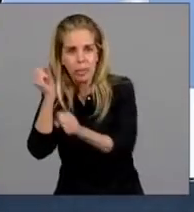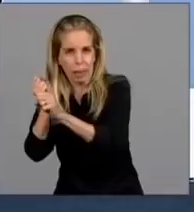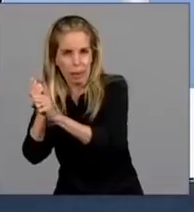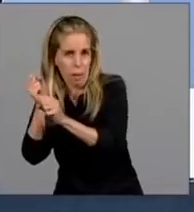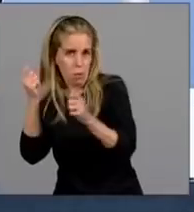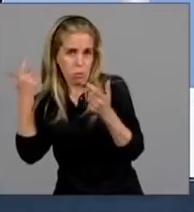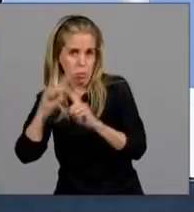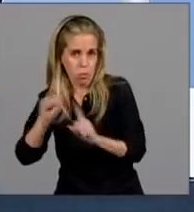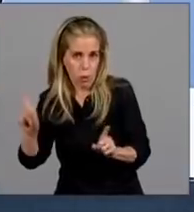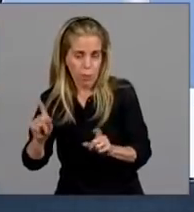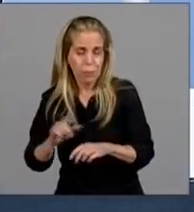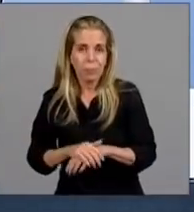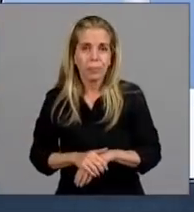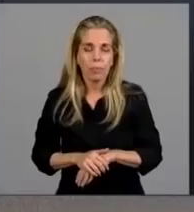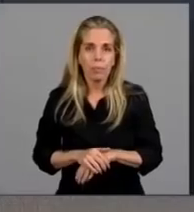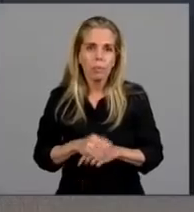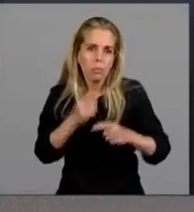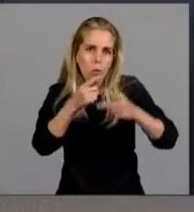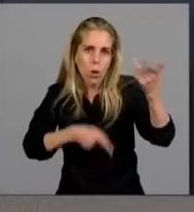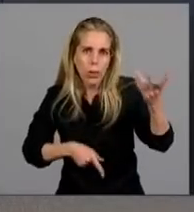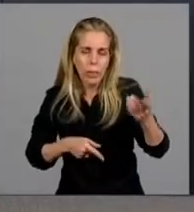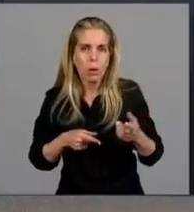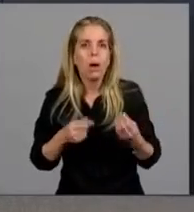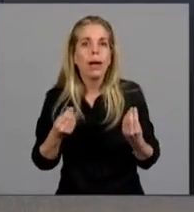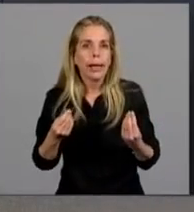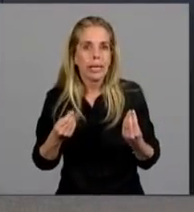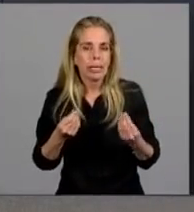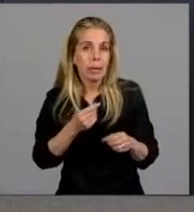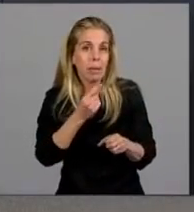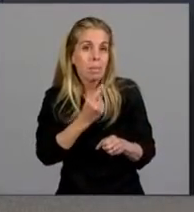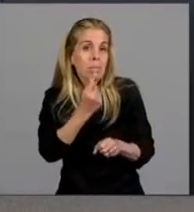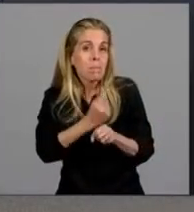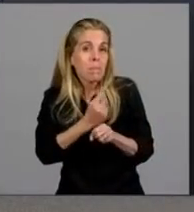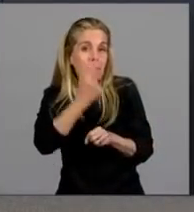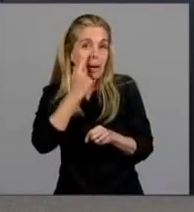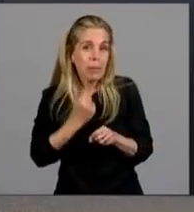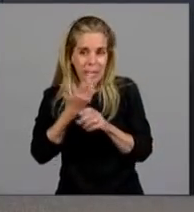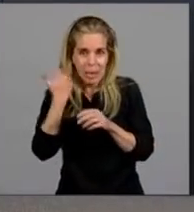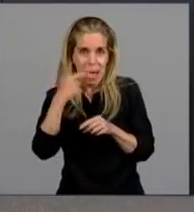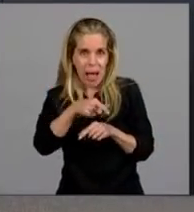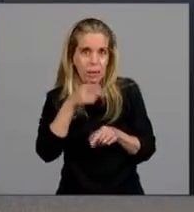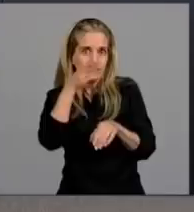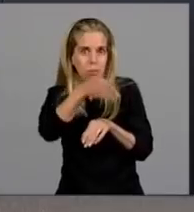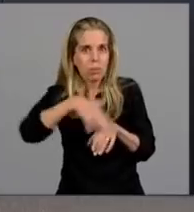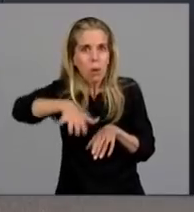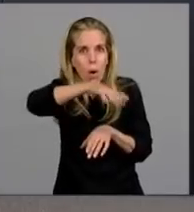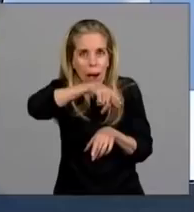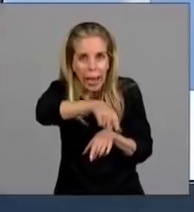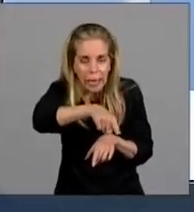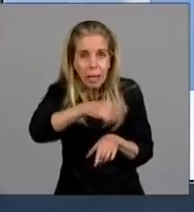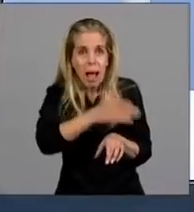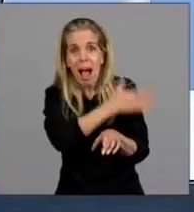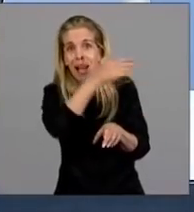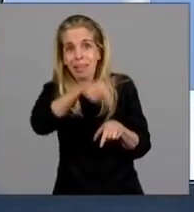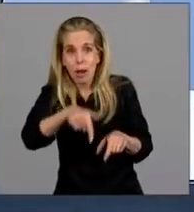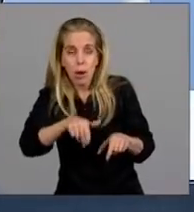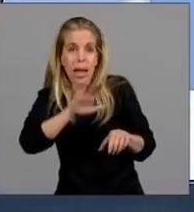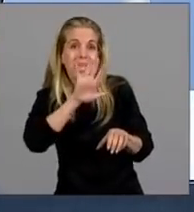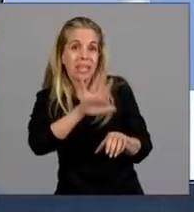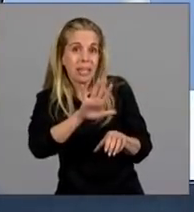decir que tenemos, el primer día encontramos 53 contagios y ahora hace dos días que encontramos